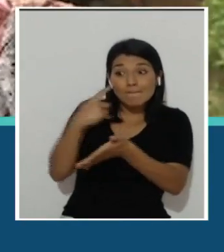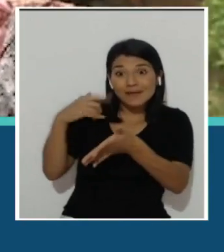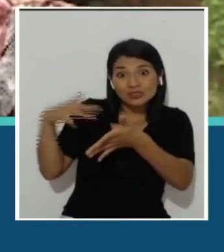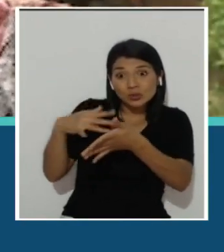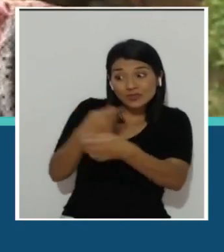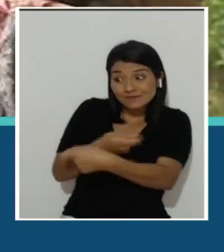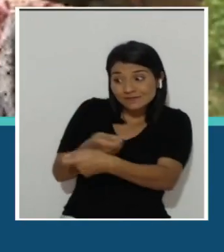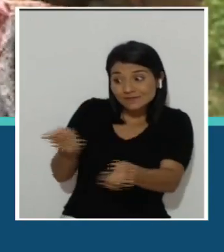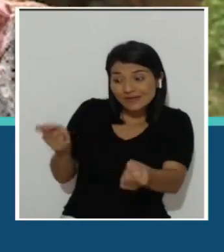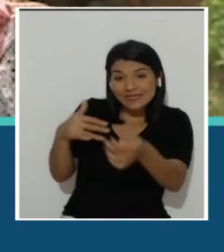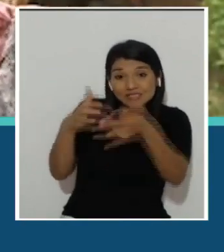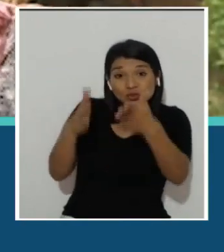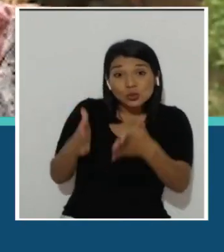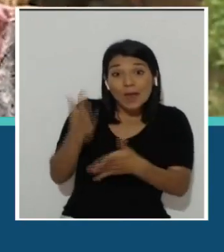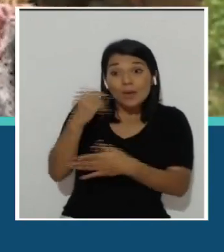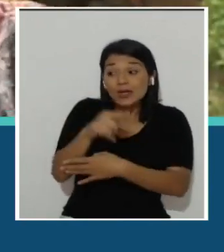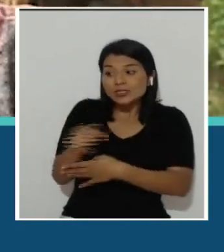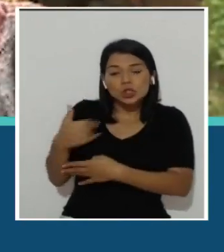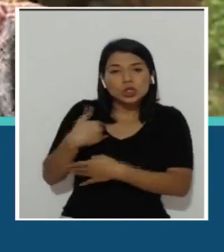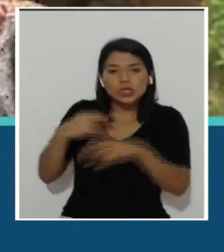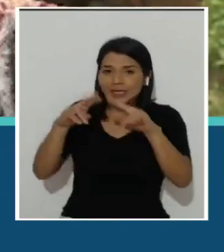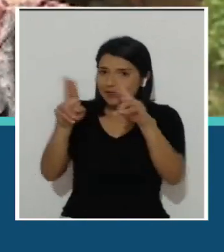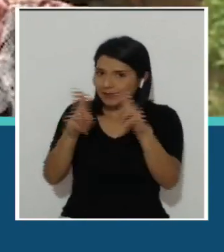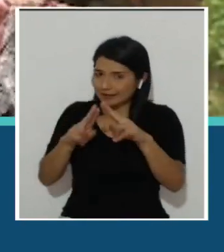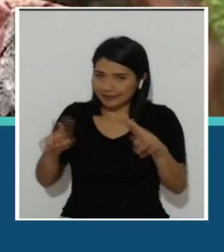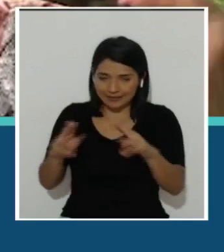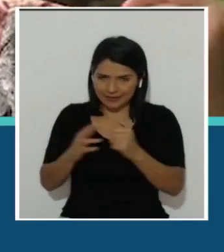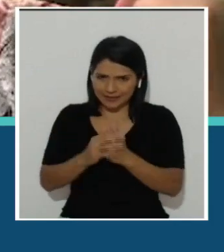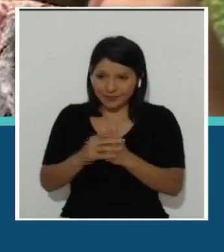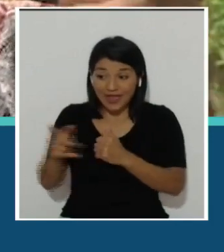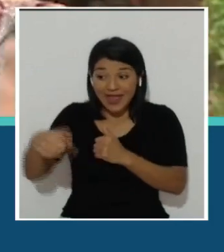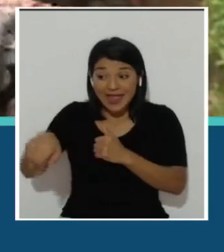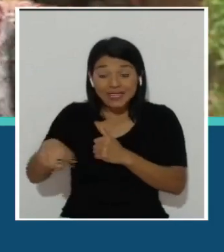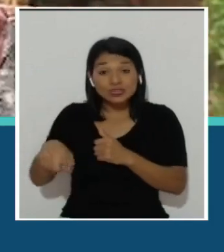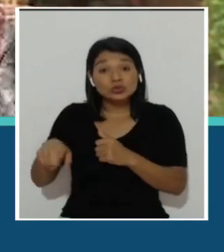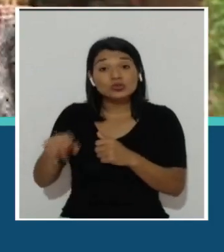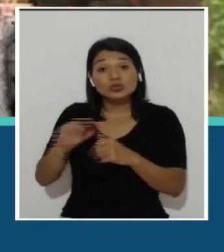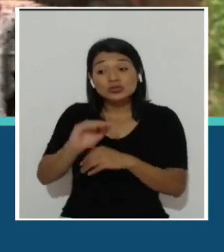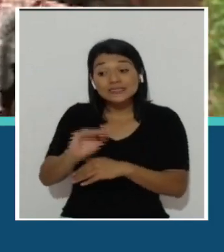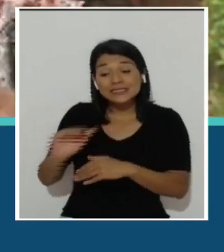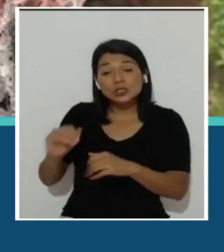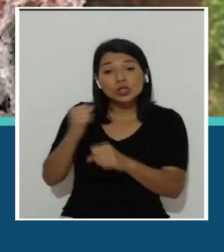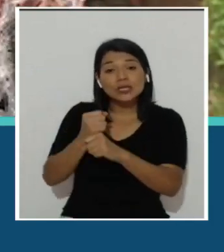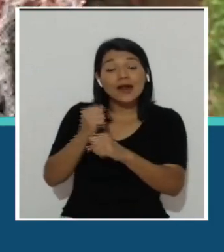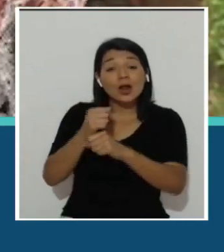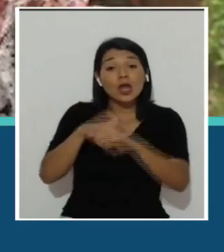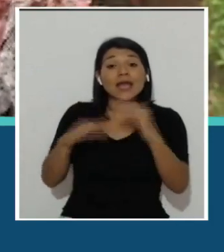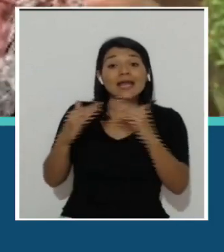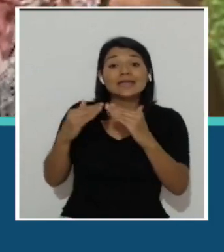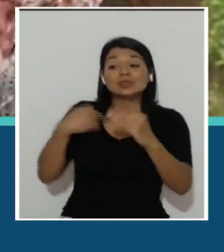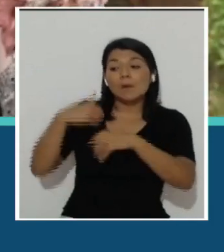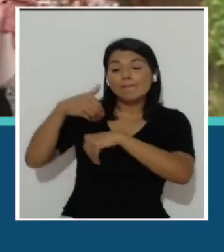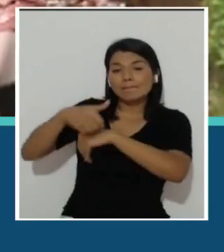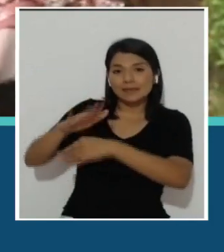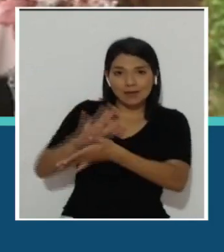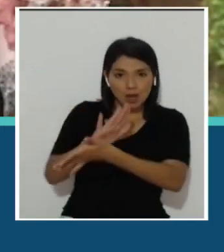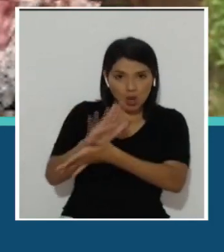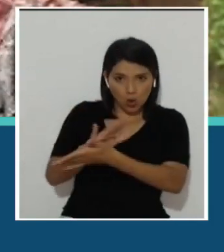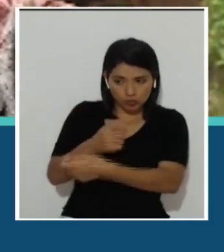bueno, trabajaron en la escuela, trabajaron en la casa, se les mandaba el material, con la ayuda de